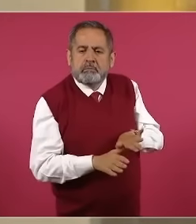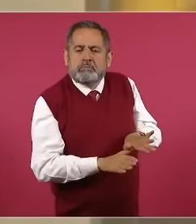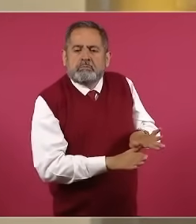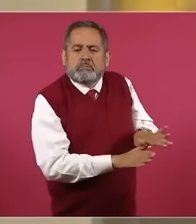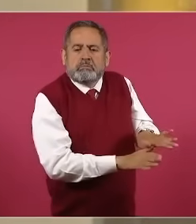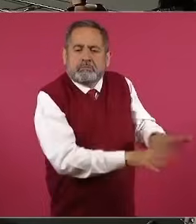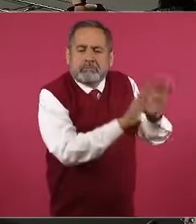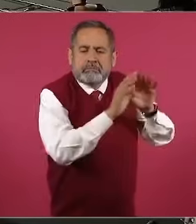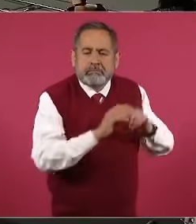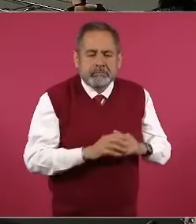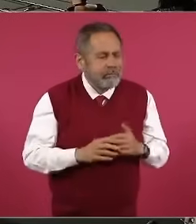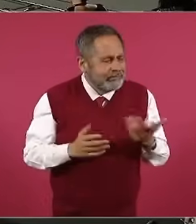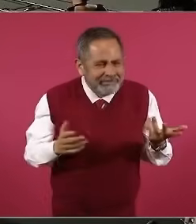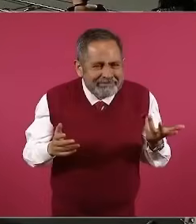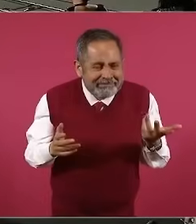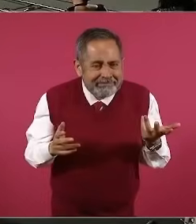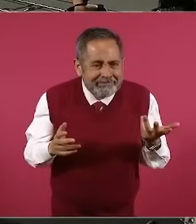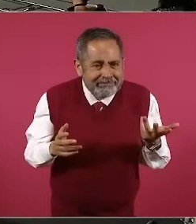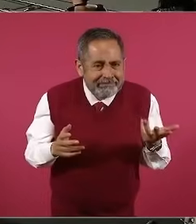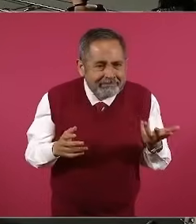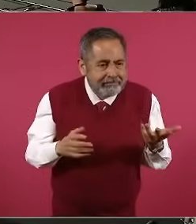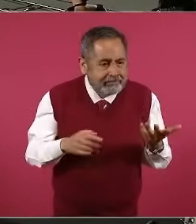de quien